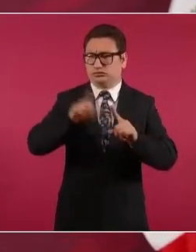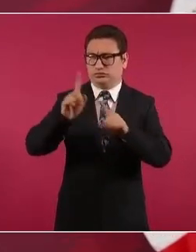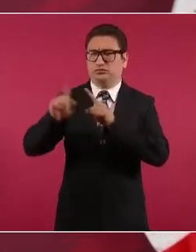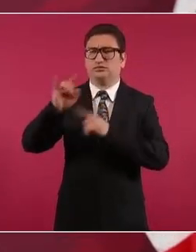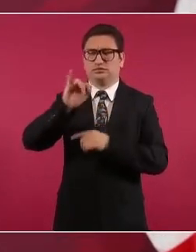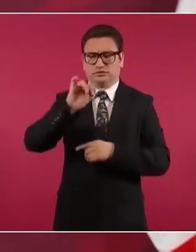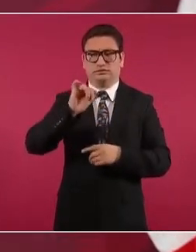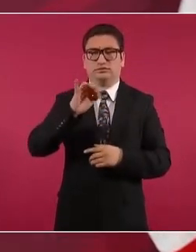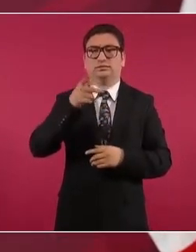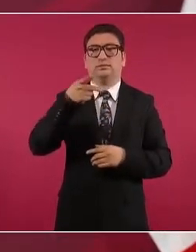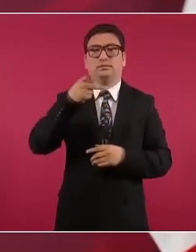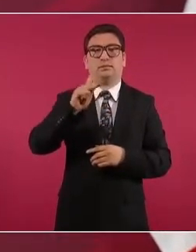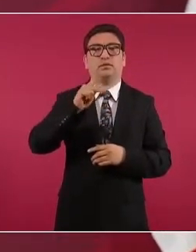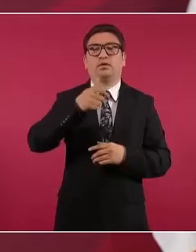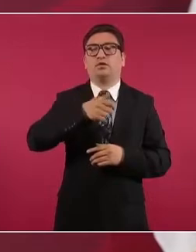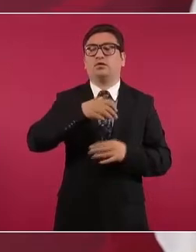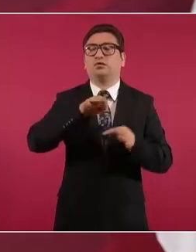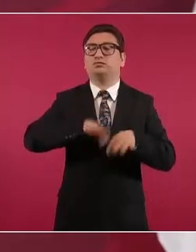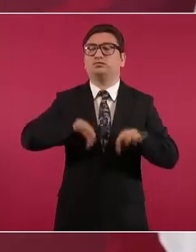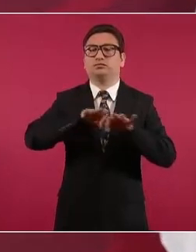pero respetarnos